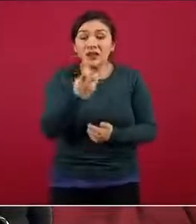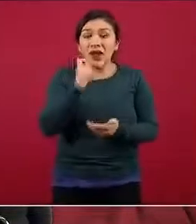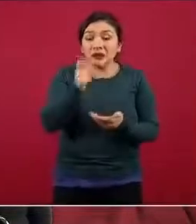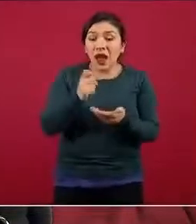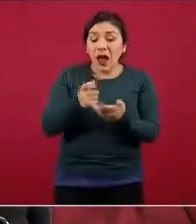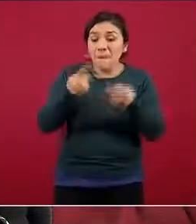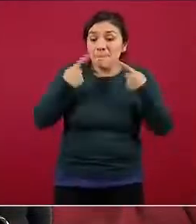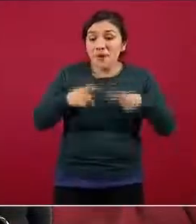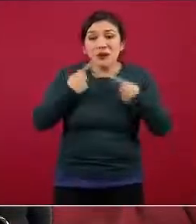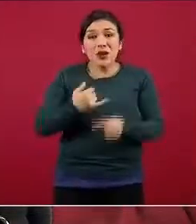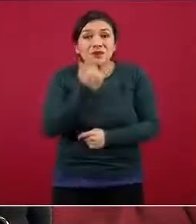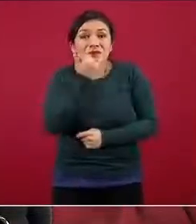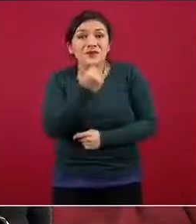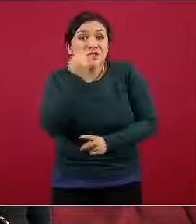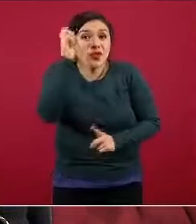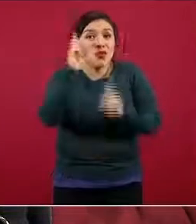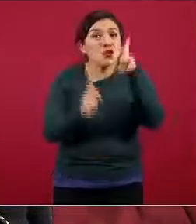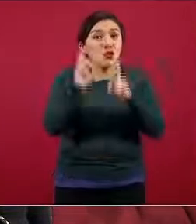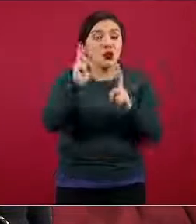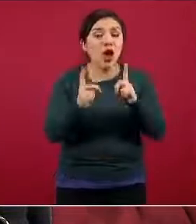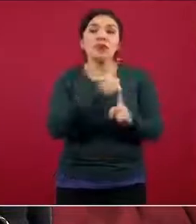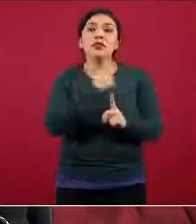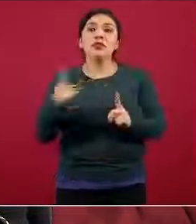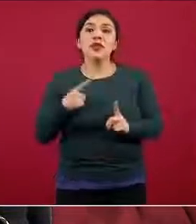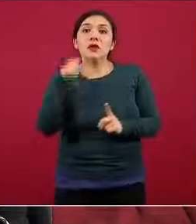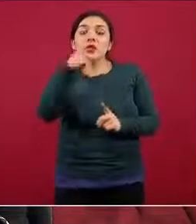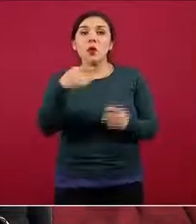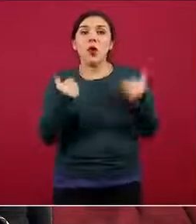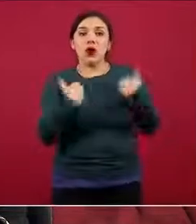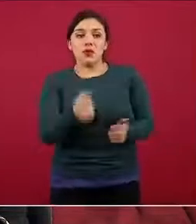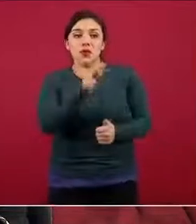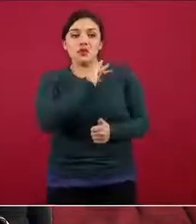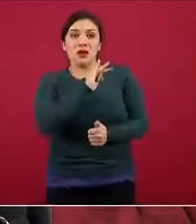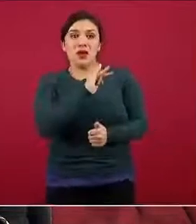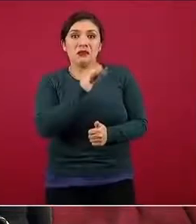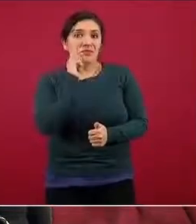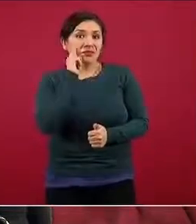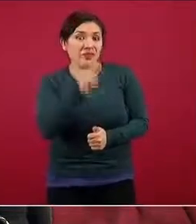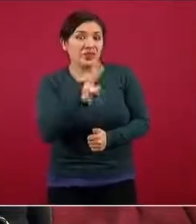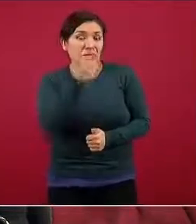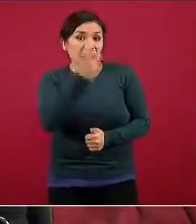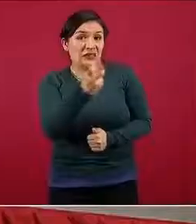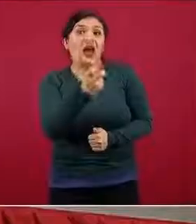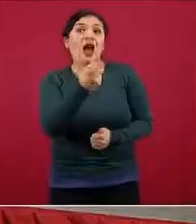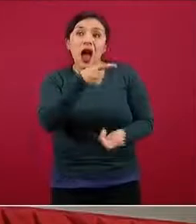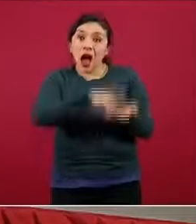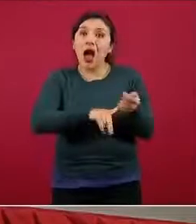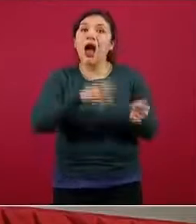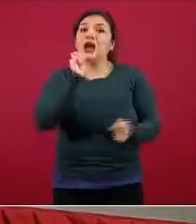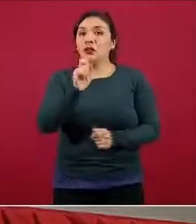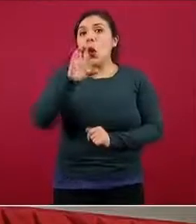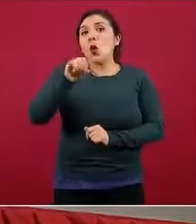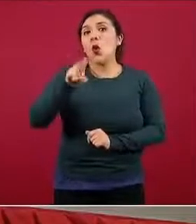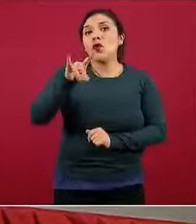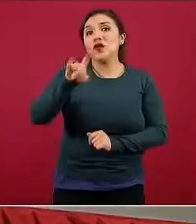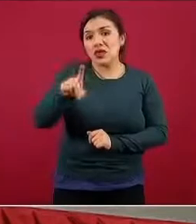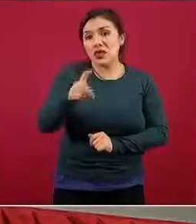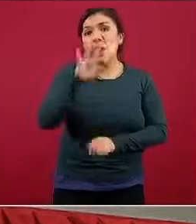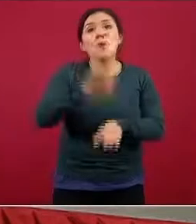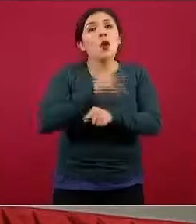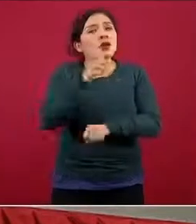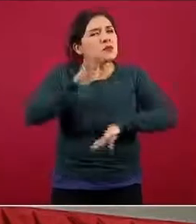caso sospechoso hay que asumir, dado la transmisión que tenemos, hay que asumir que son cuadros de COVID, ¿no? Y por eso todas